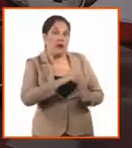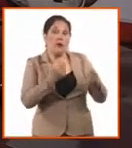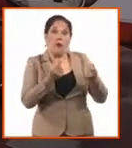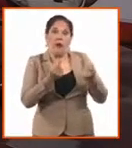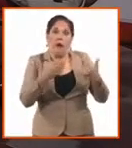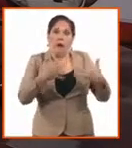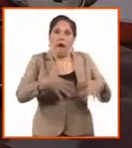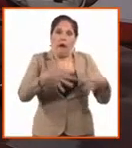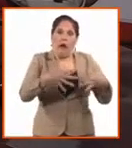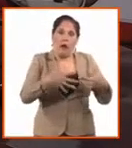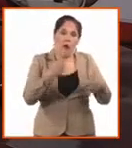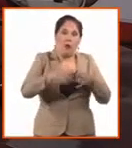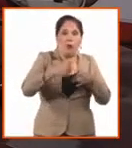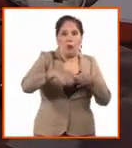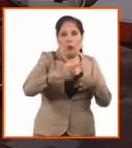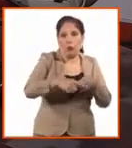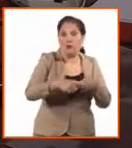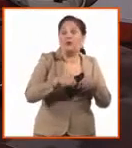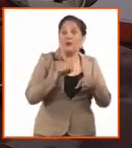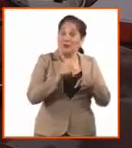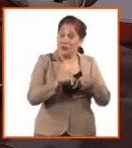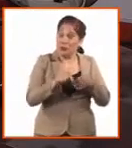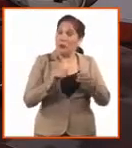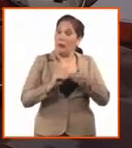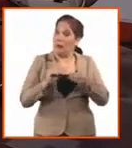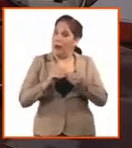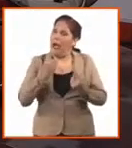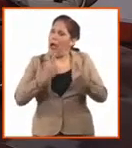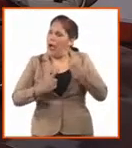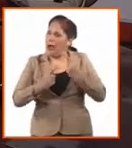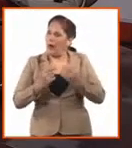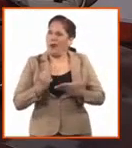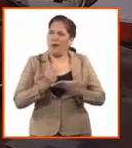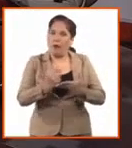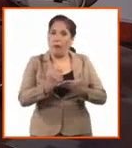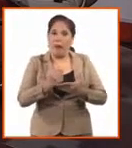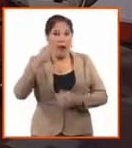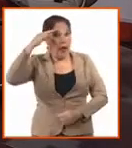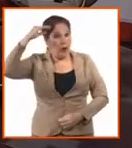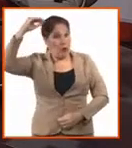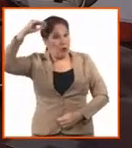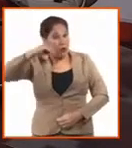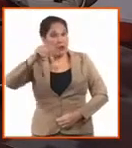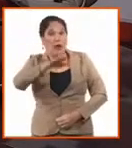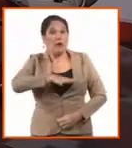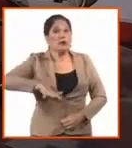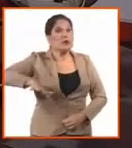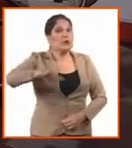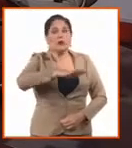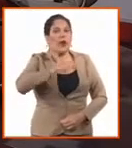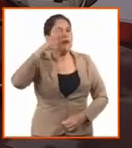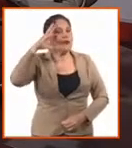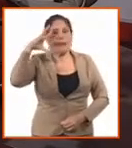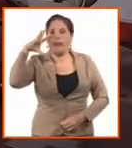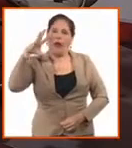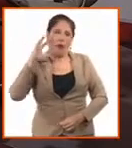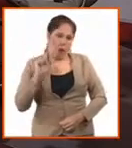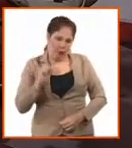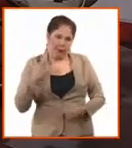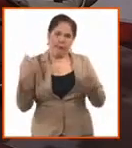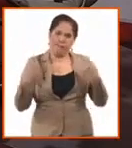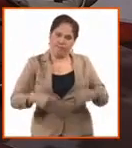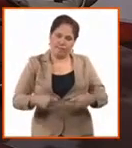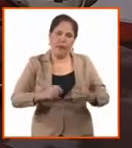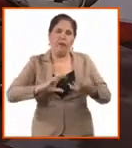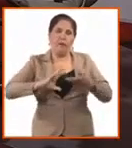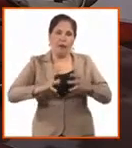elevados y son dinámicas que muchas veces la conciencia social no evoluciona como para entenderla en